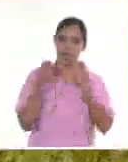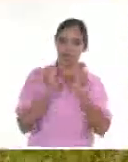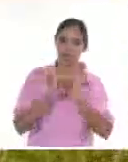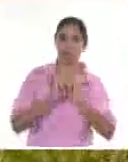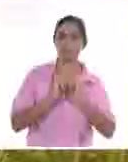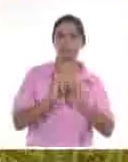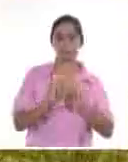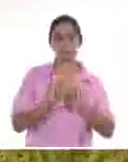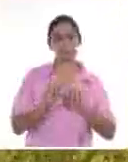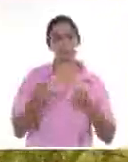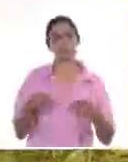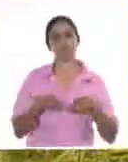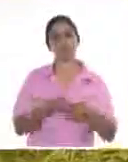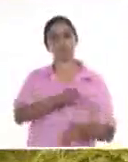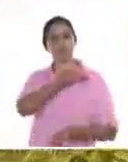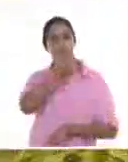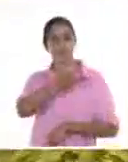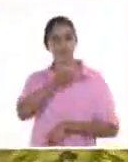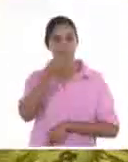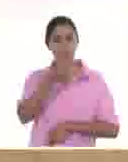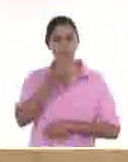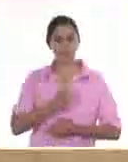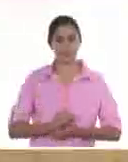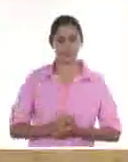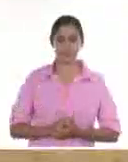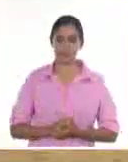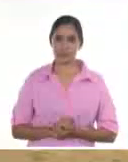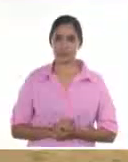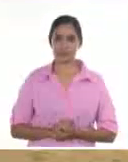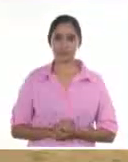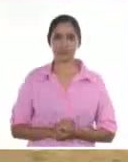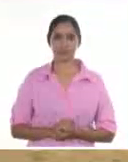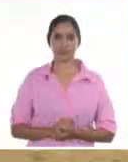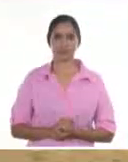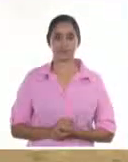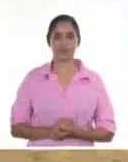Wilber Rodríguez y Bernardo Espinosa, Canal Cubano de Noticias.